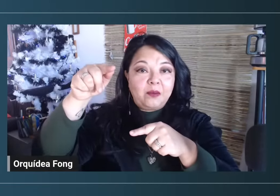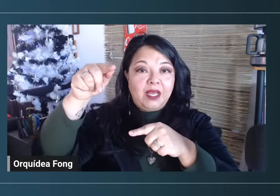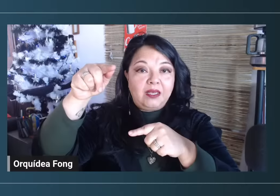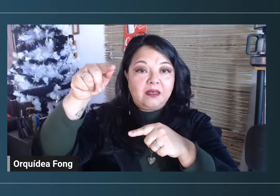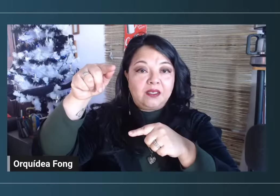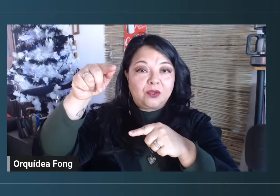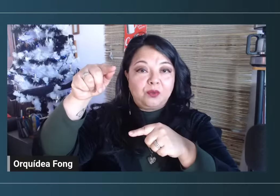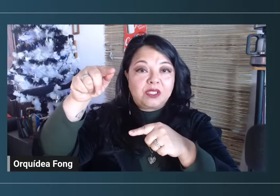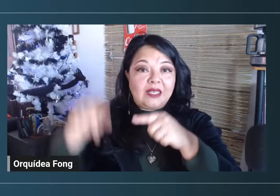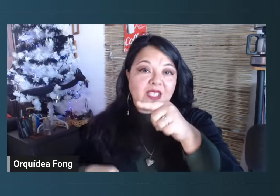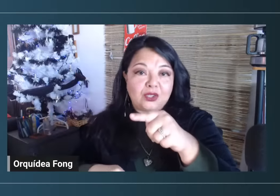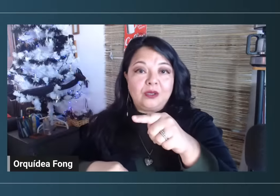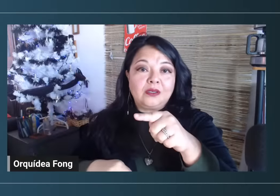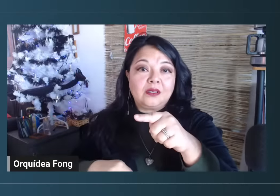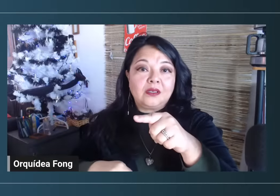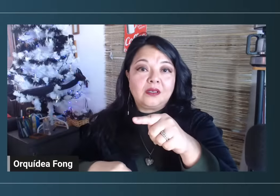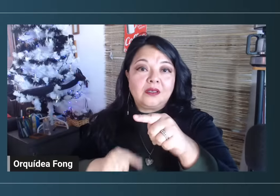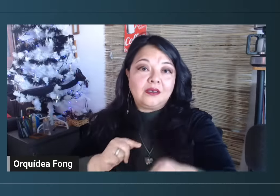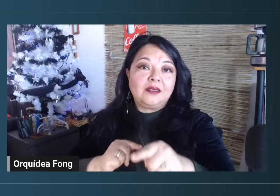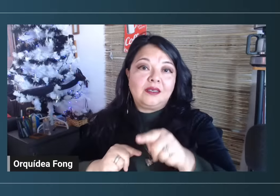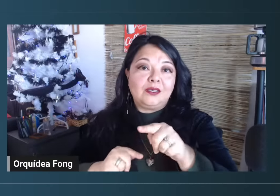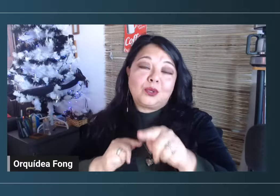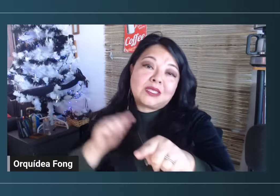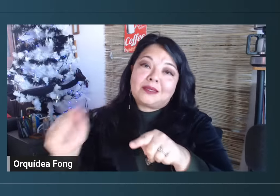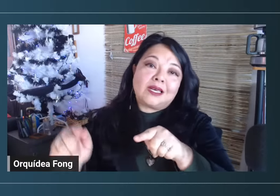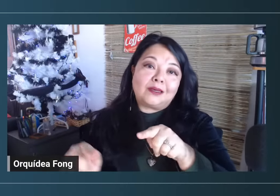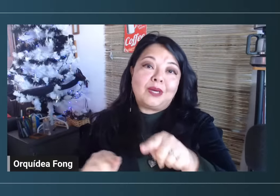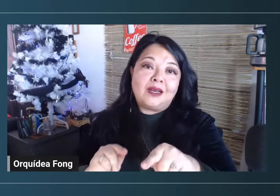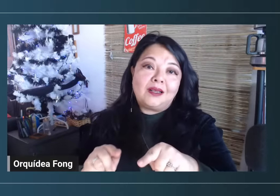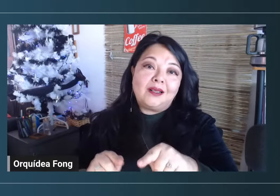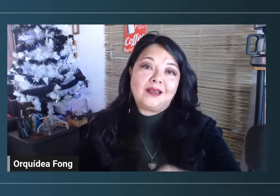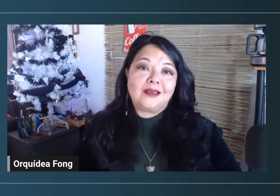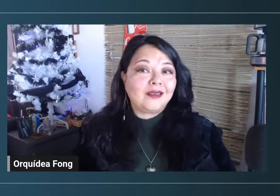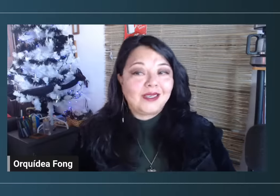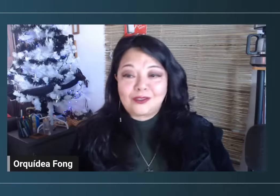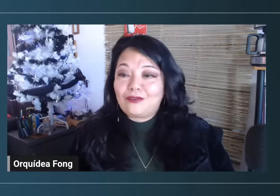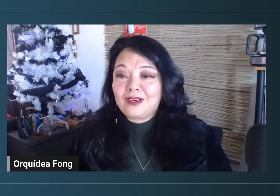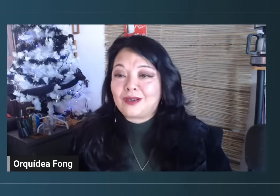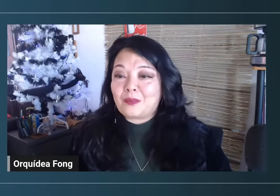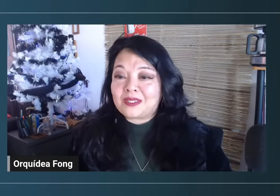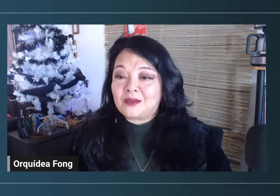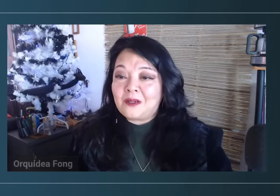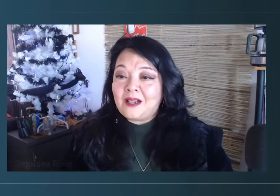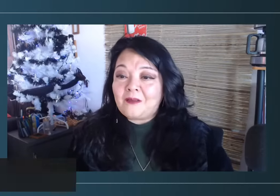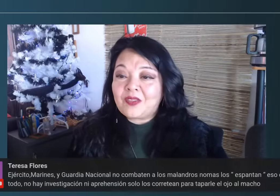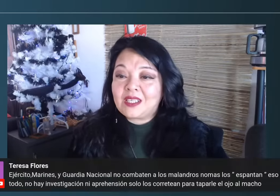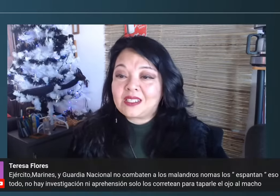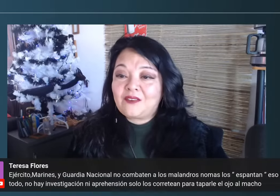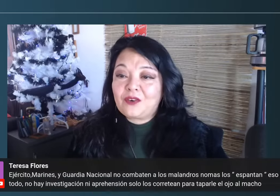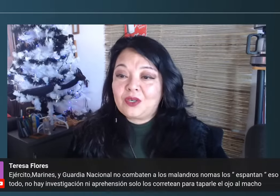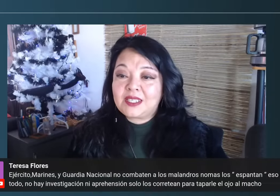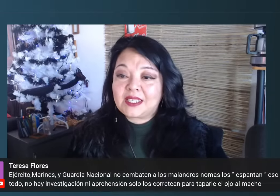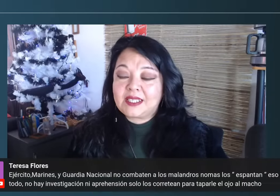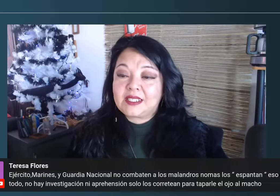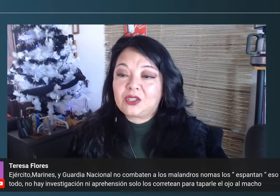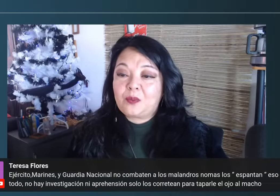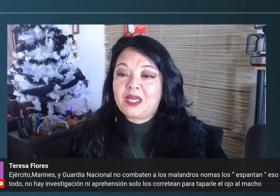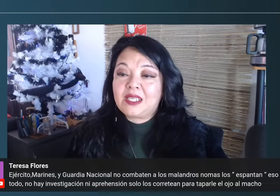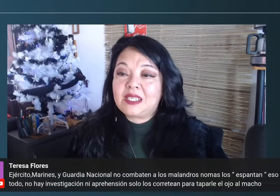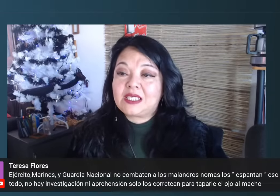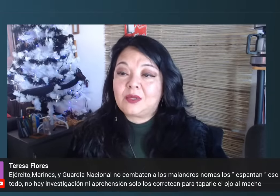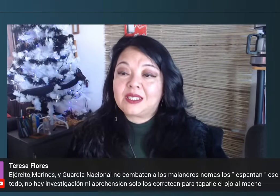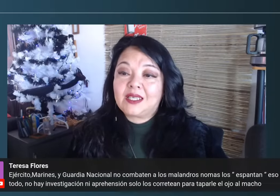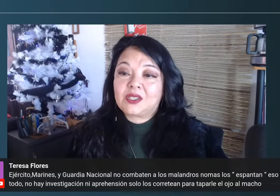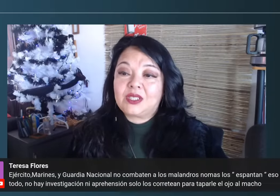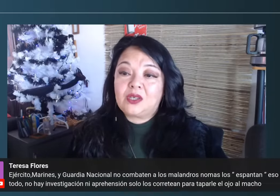el timeline hizo un saltito y tú estabas arriba eso fue lo que pasó Teresa Flores ejército